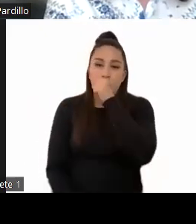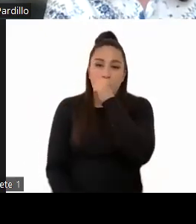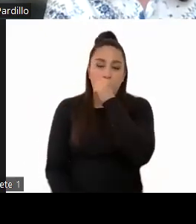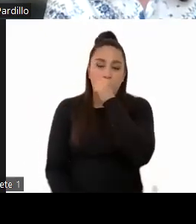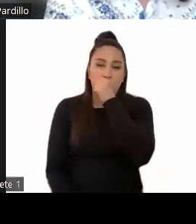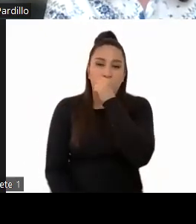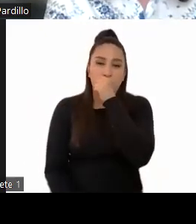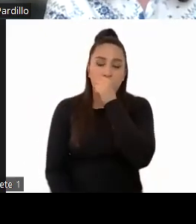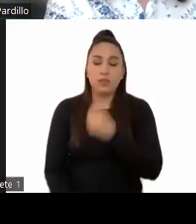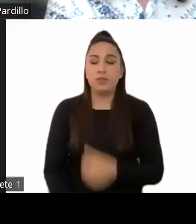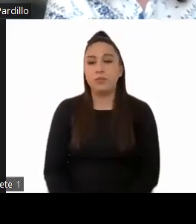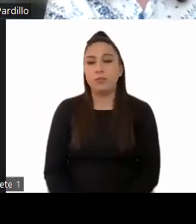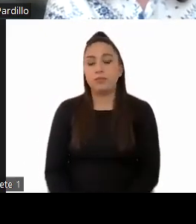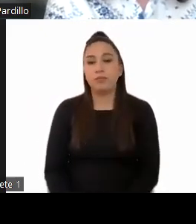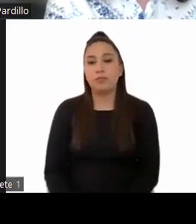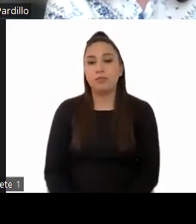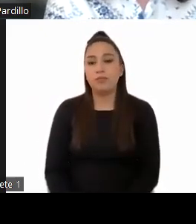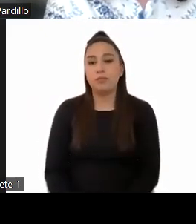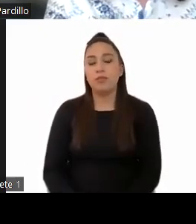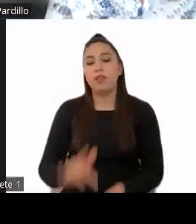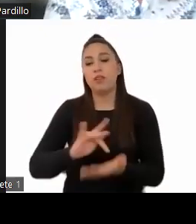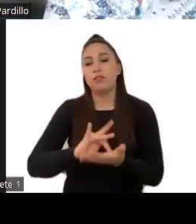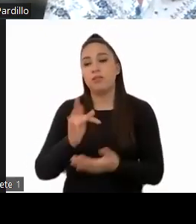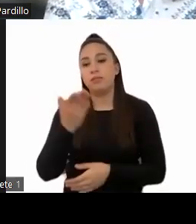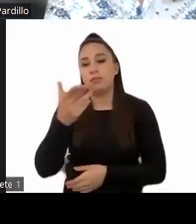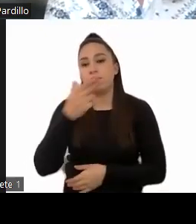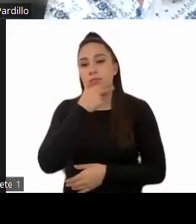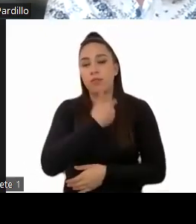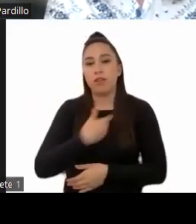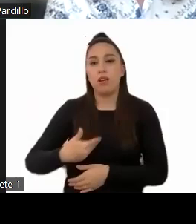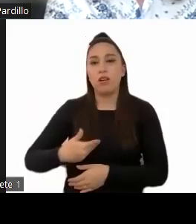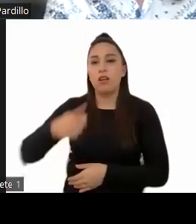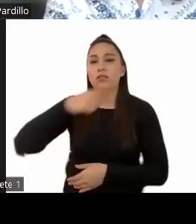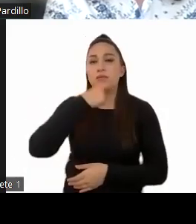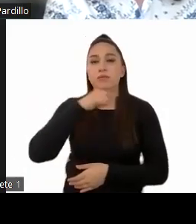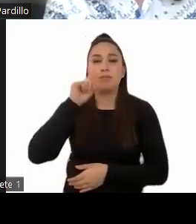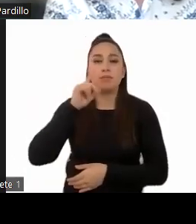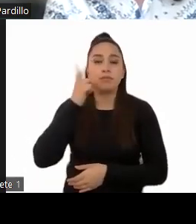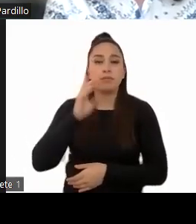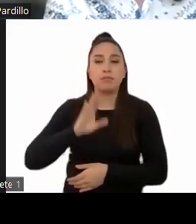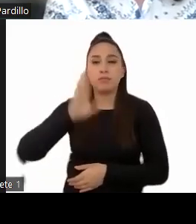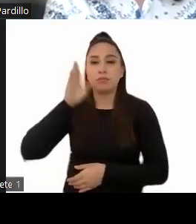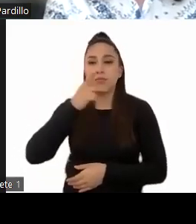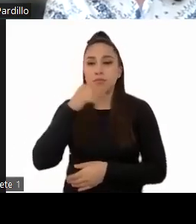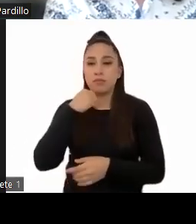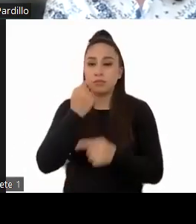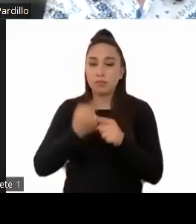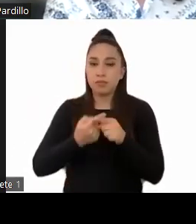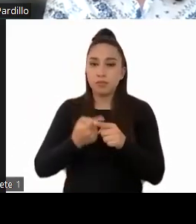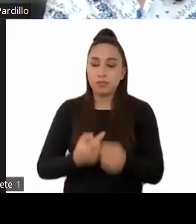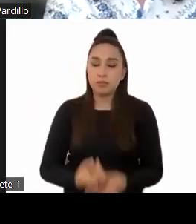Muchas gracias, diputado presidente. ¿Existe alguna intervención adicional?